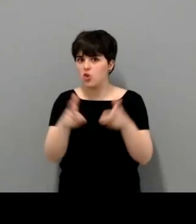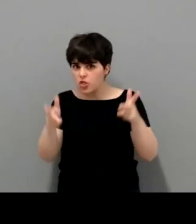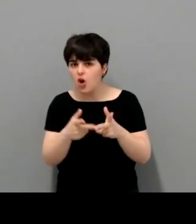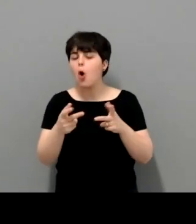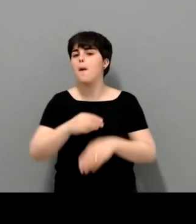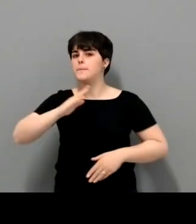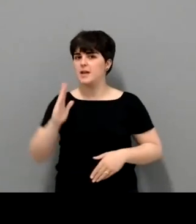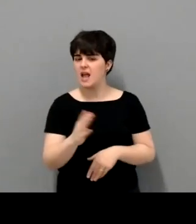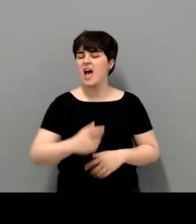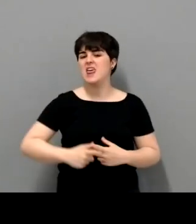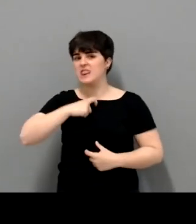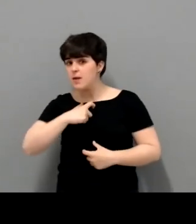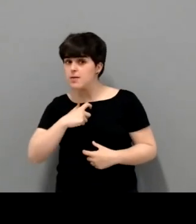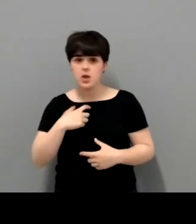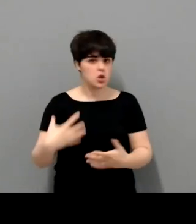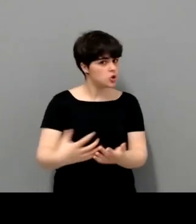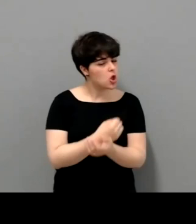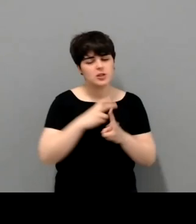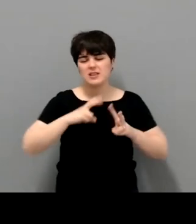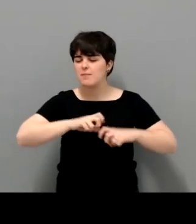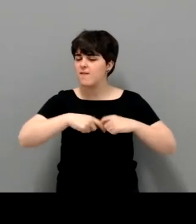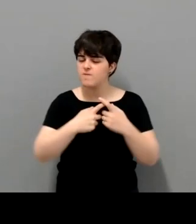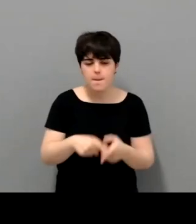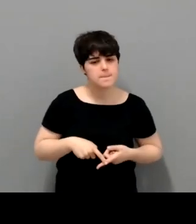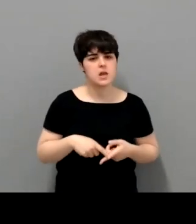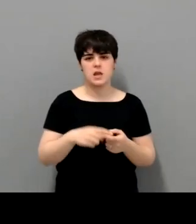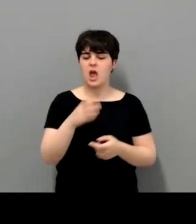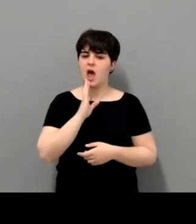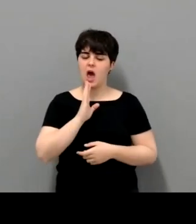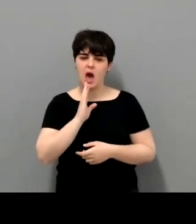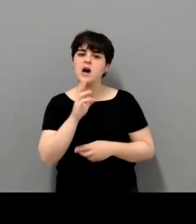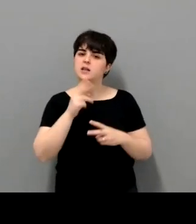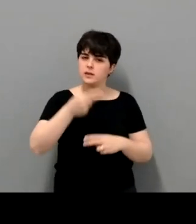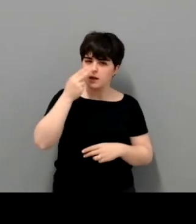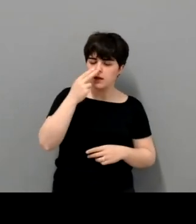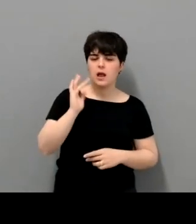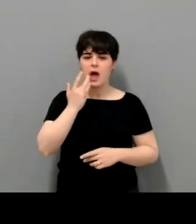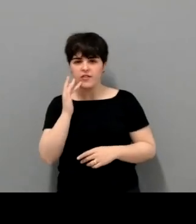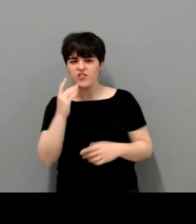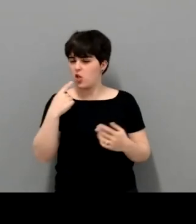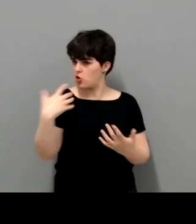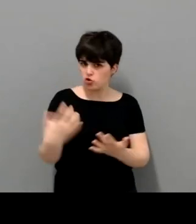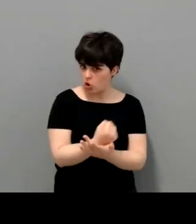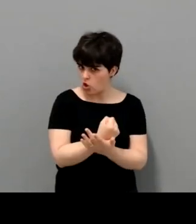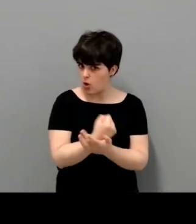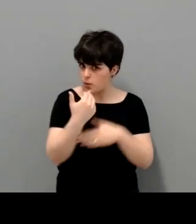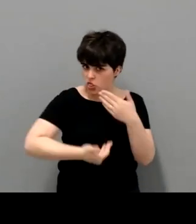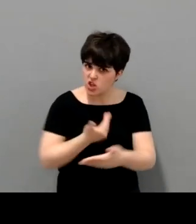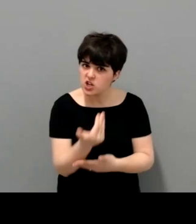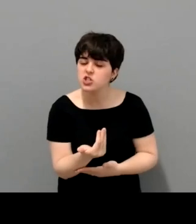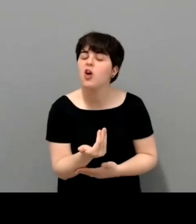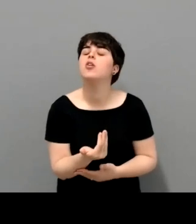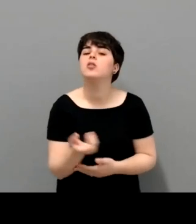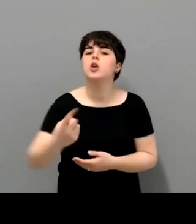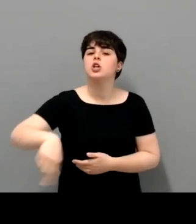penal, en el orden civil, en los procedimientos de familia, que ha estado aludiendo tan interesantemente Jesús, en todos esos procedimientos